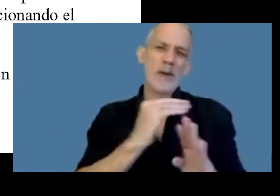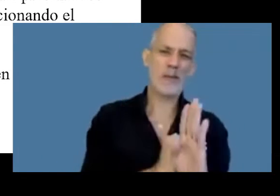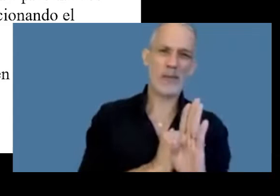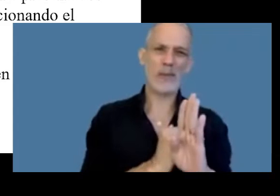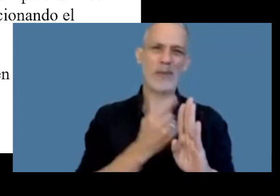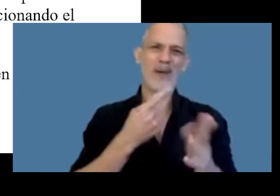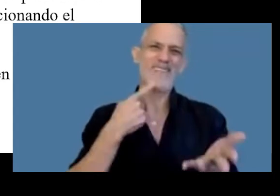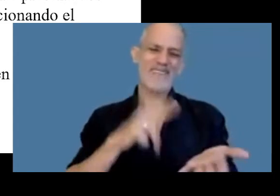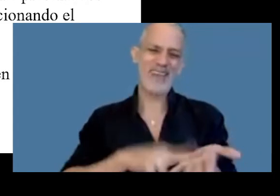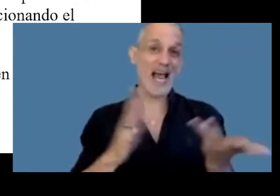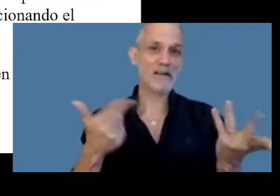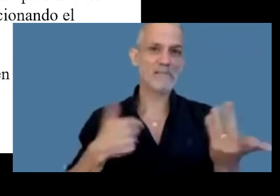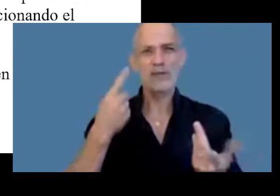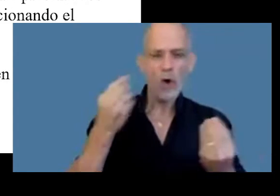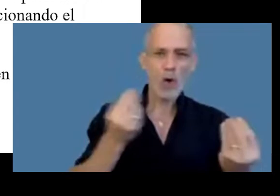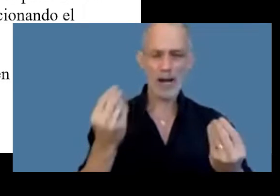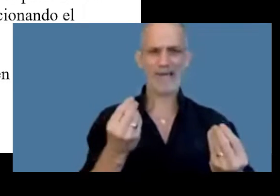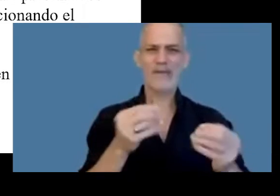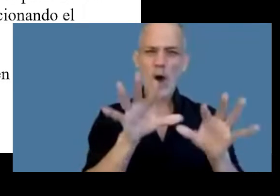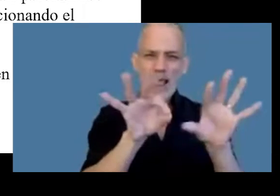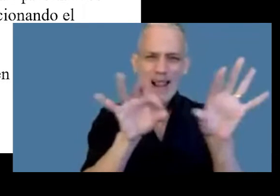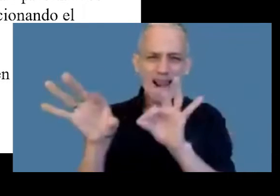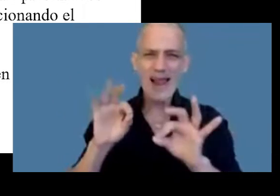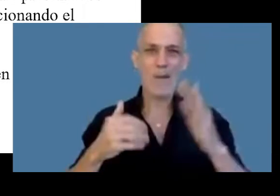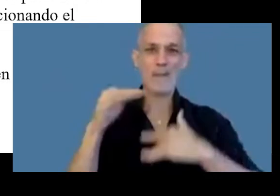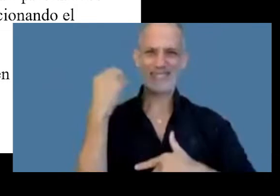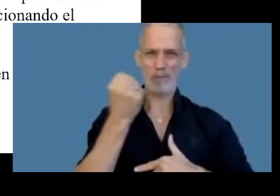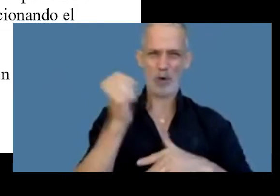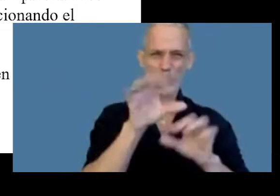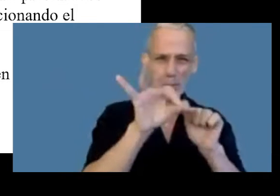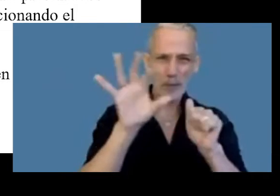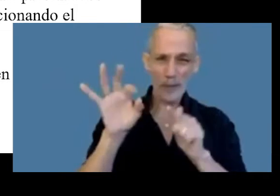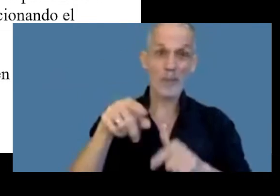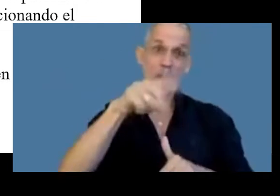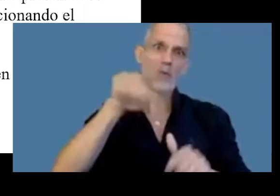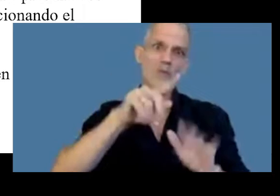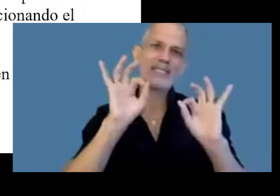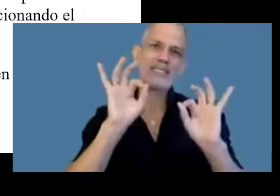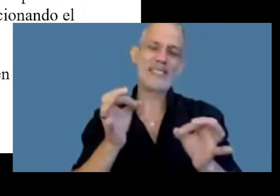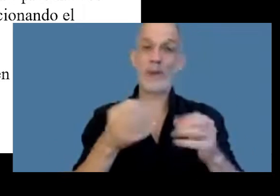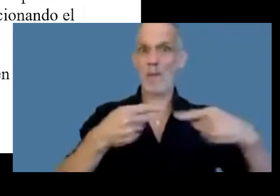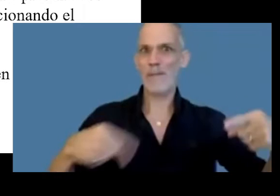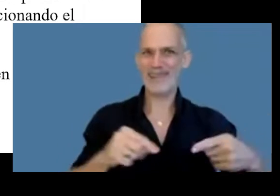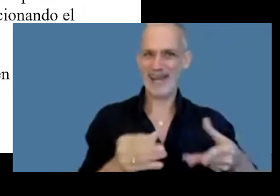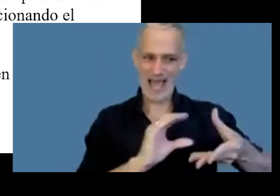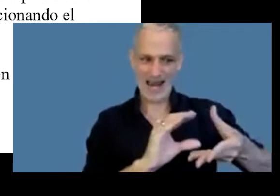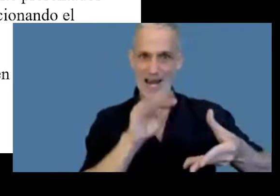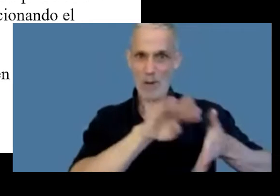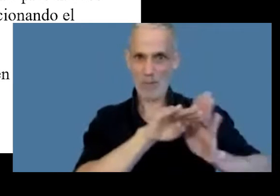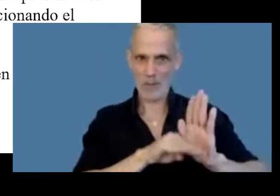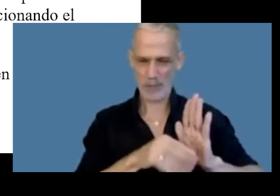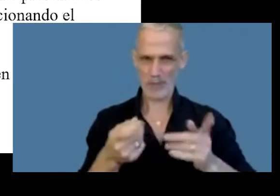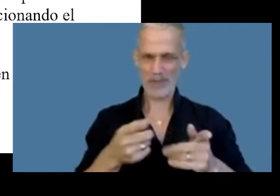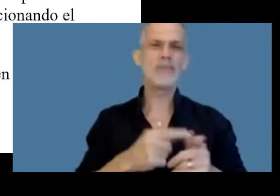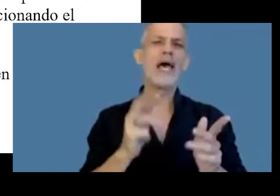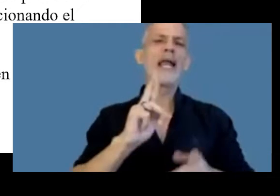esta oportunidad fue de extractar lo más relevante para que a ustedes les quede como material también. La